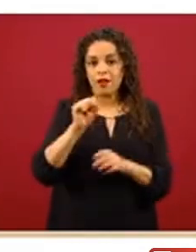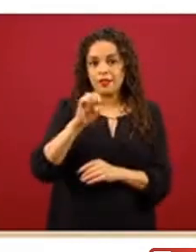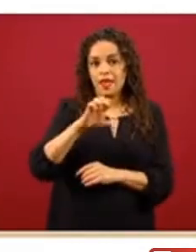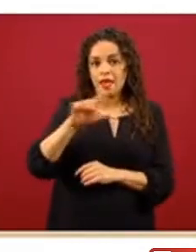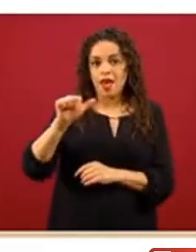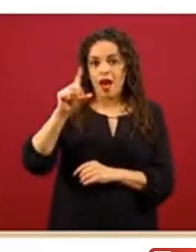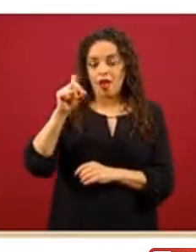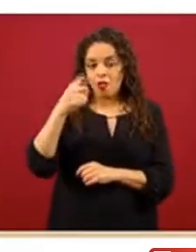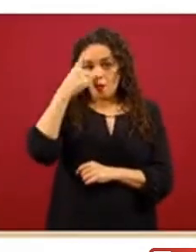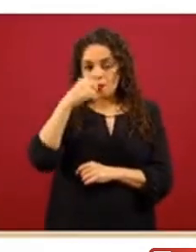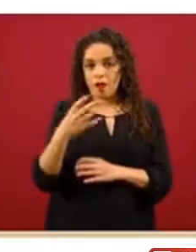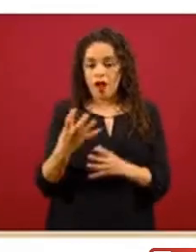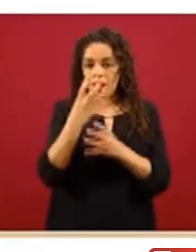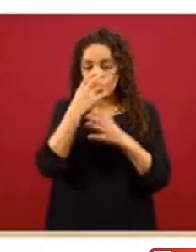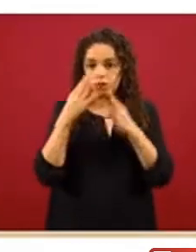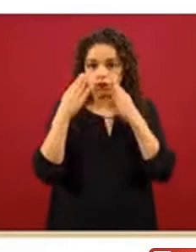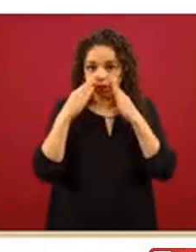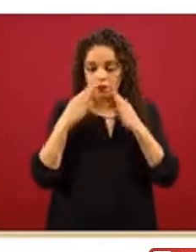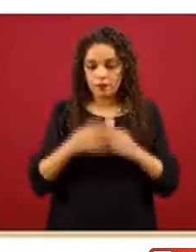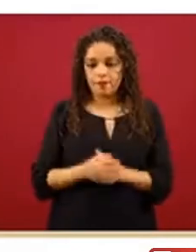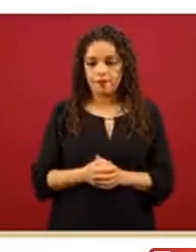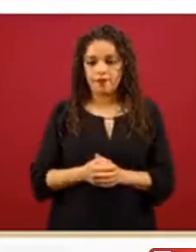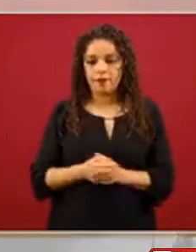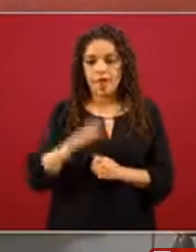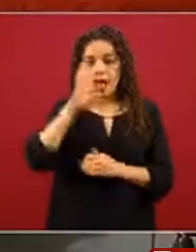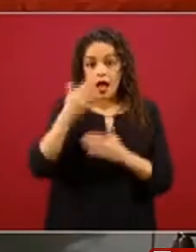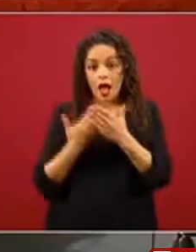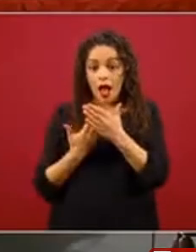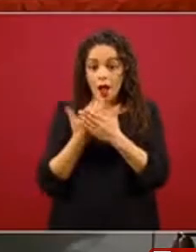respirador tienen una mascarilla quirúrgica.